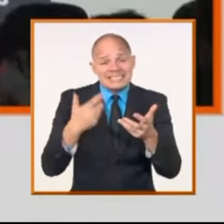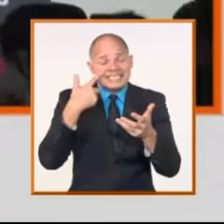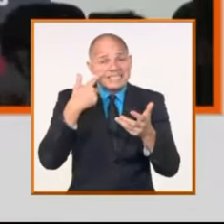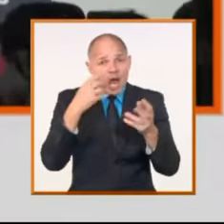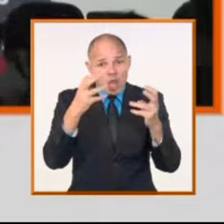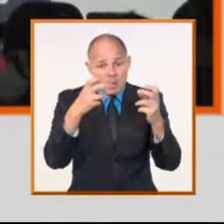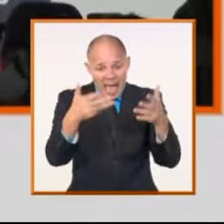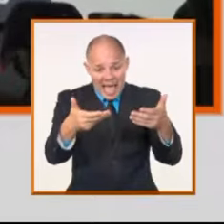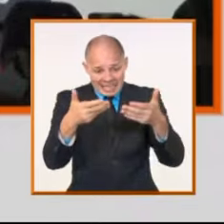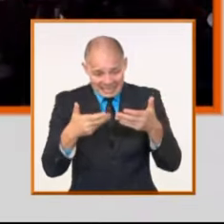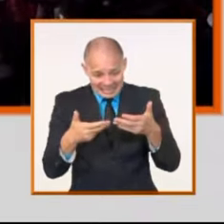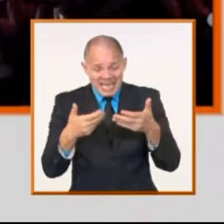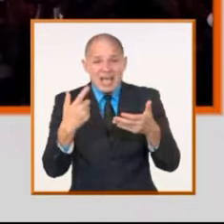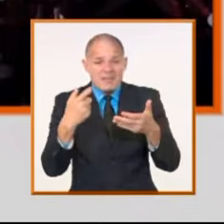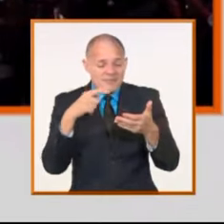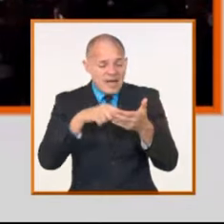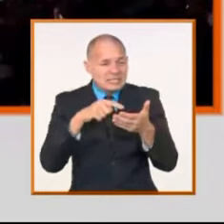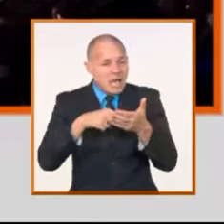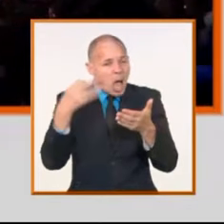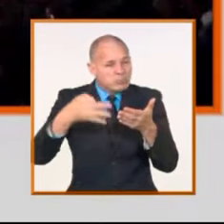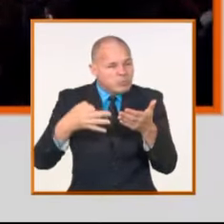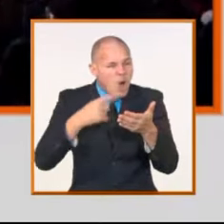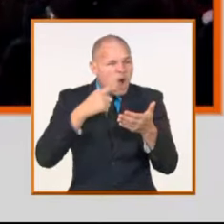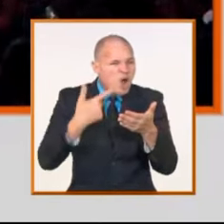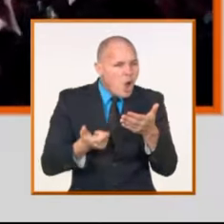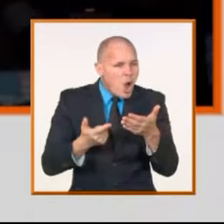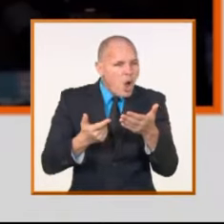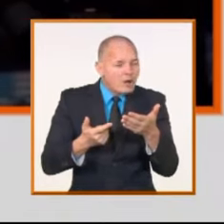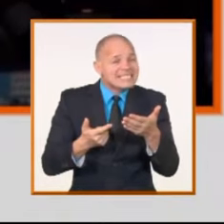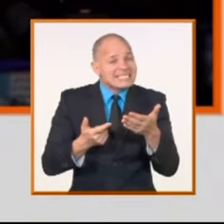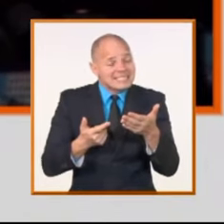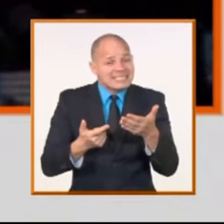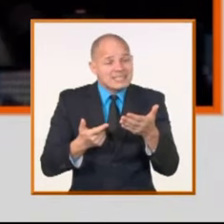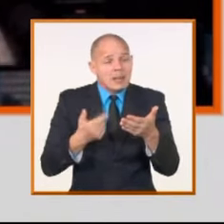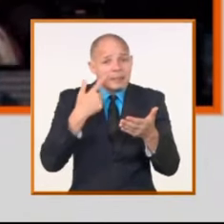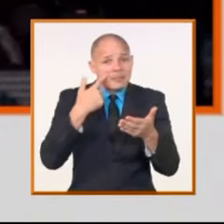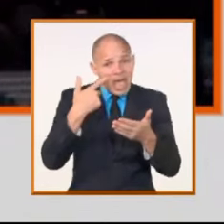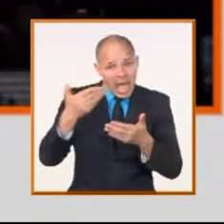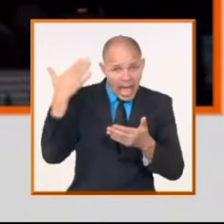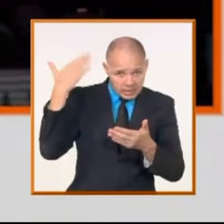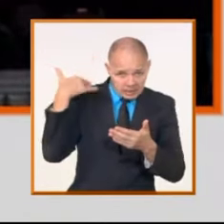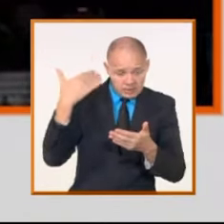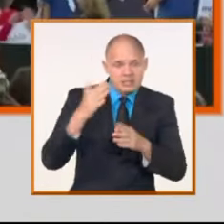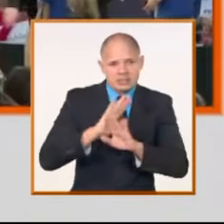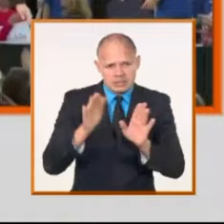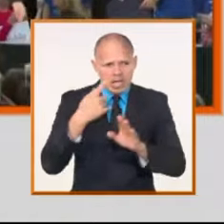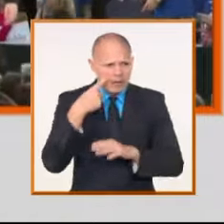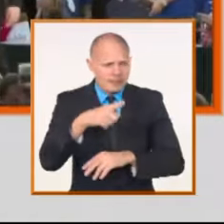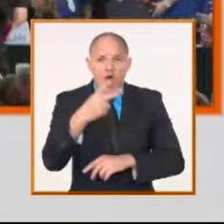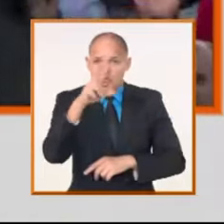otro. Los sondeos hablaban de que Hillary Clinton tenía una probabilidad significativa de ganar el voto popular y lo ganó.